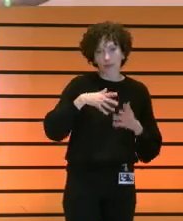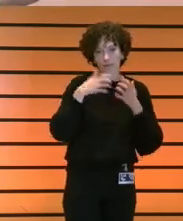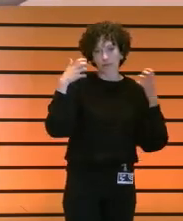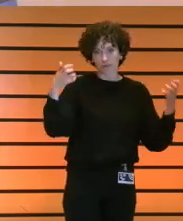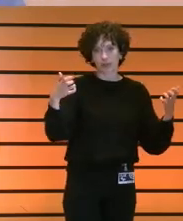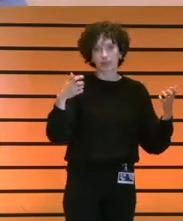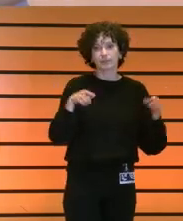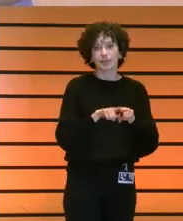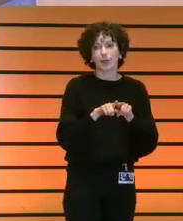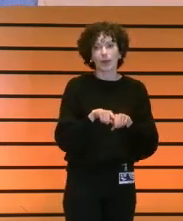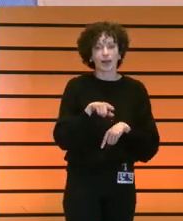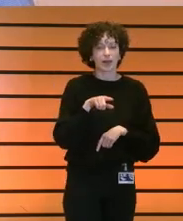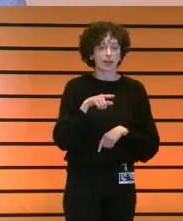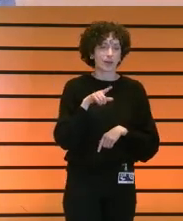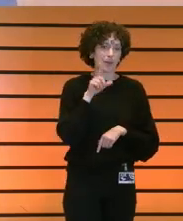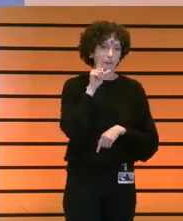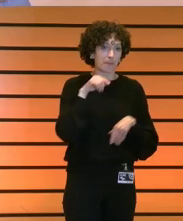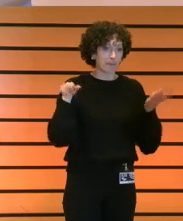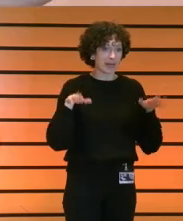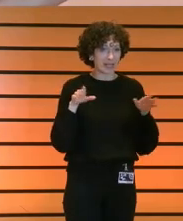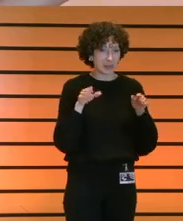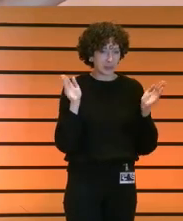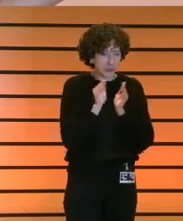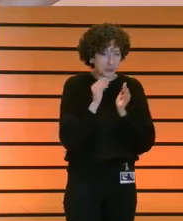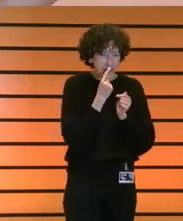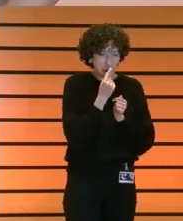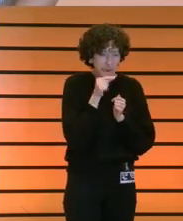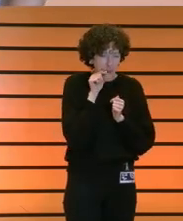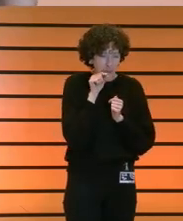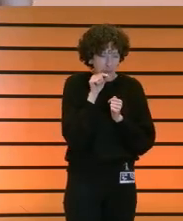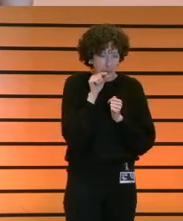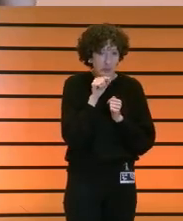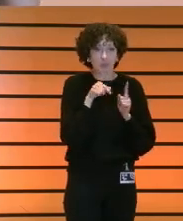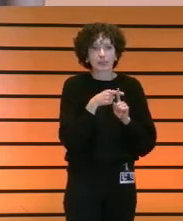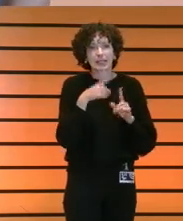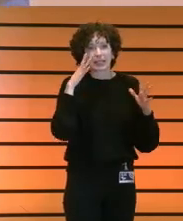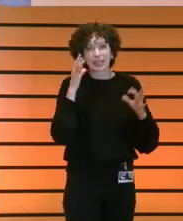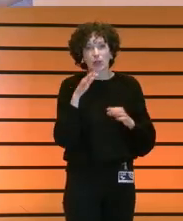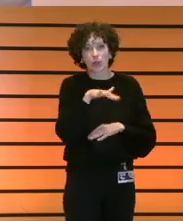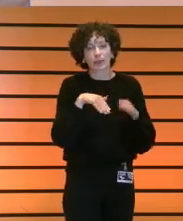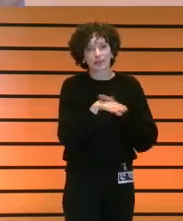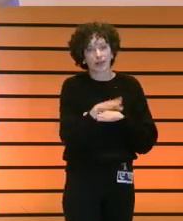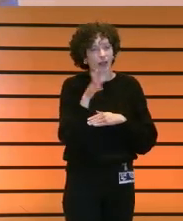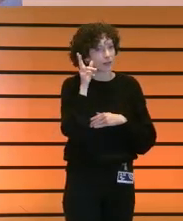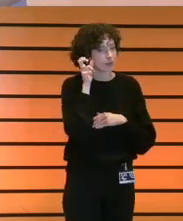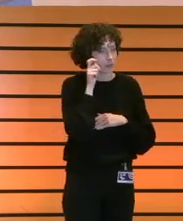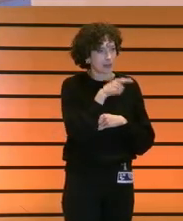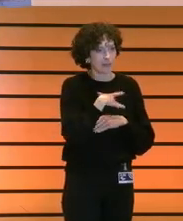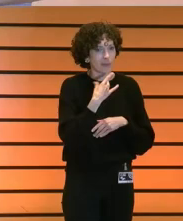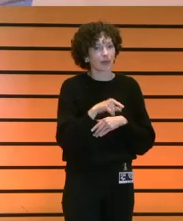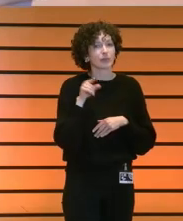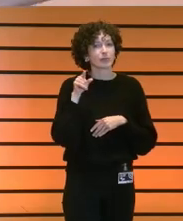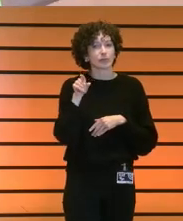seamos colibríes, ¿no? Además, creo que están resonando por ahí en el hall de entrada. ¿Qué mensaje te gustaría